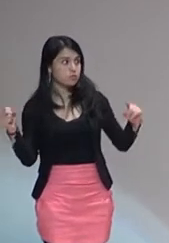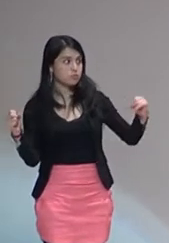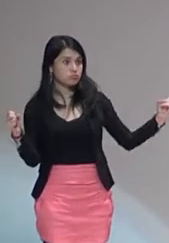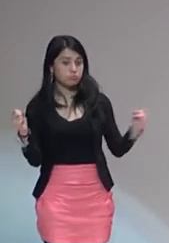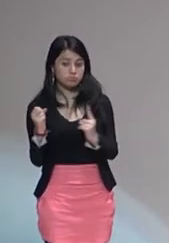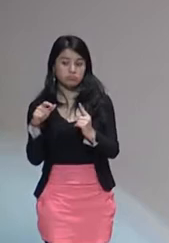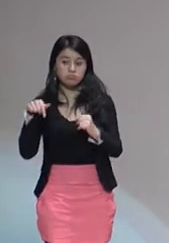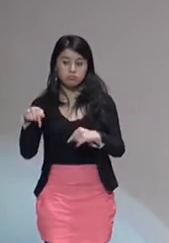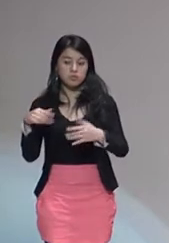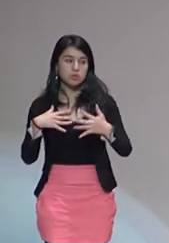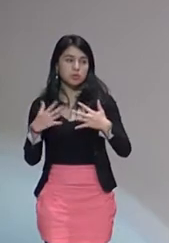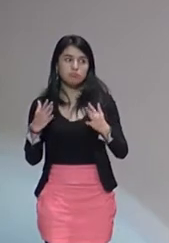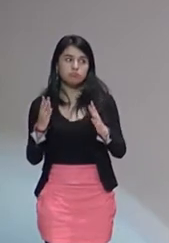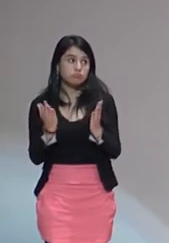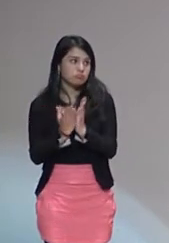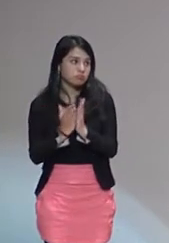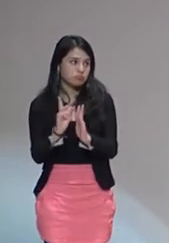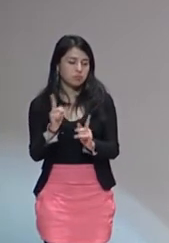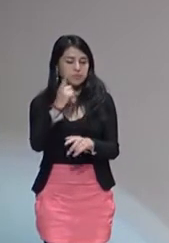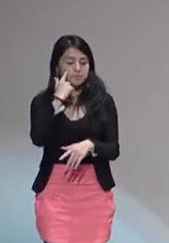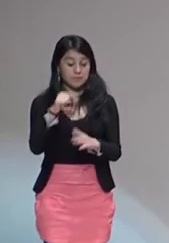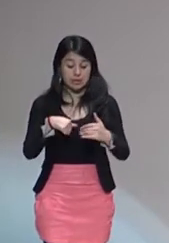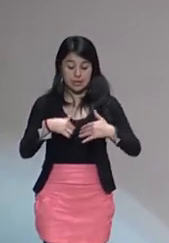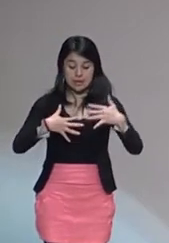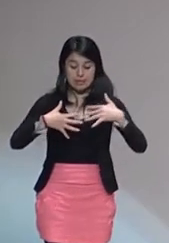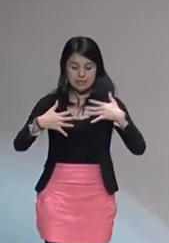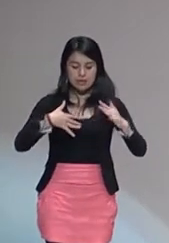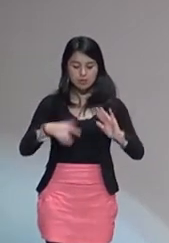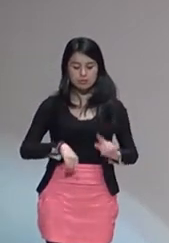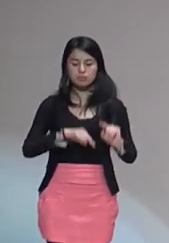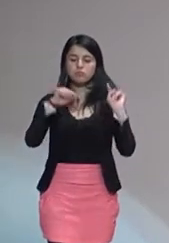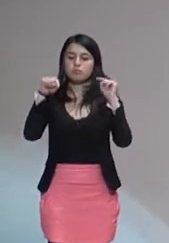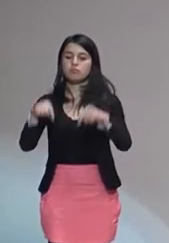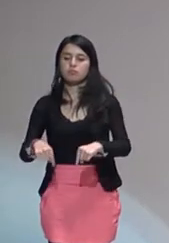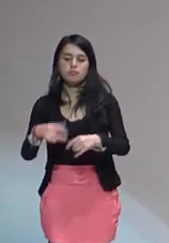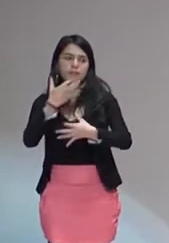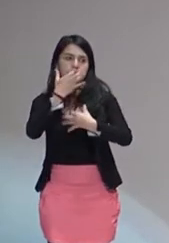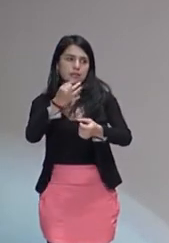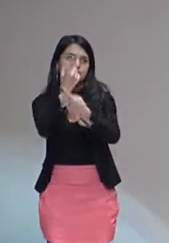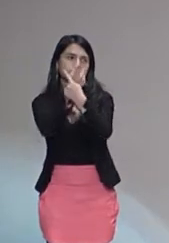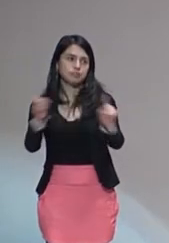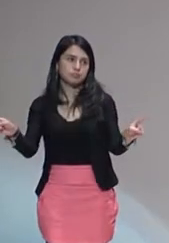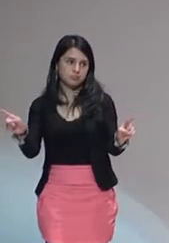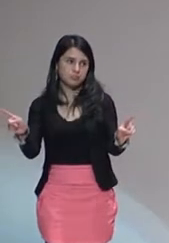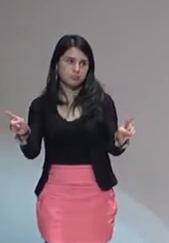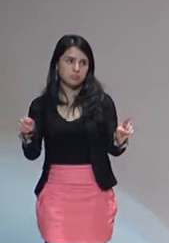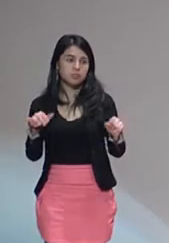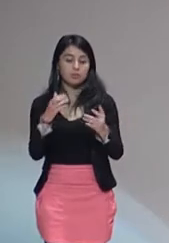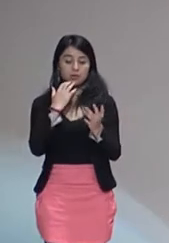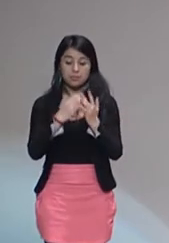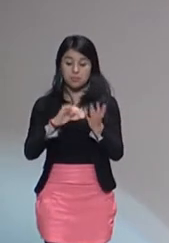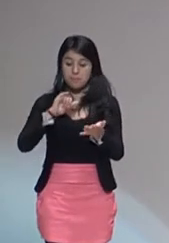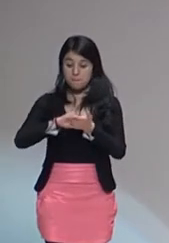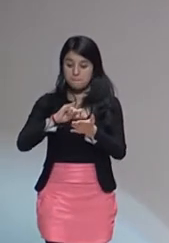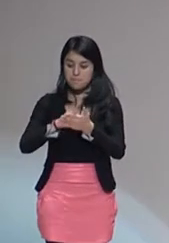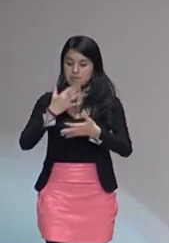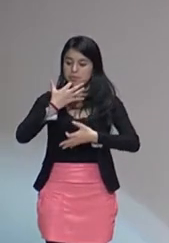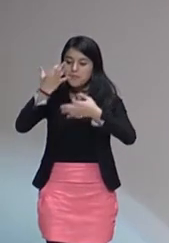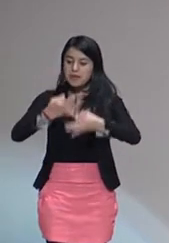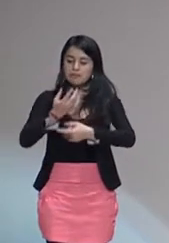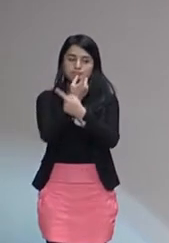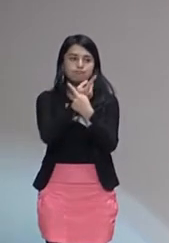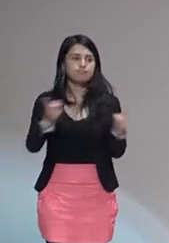teatro, la persona construye otra realidad y en la construcción de esa otra